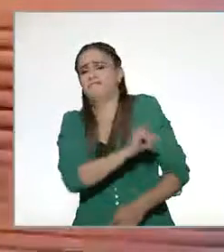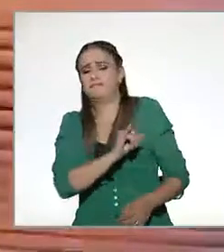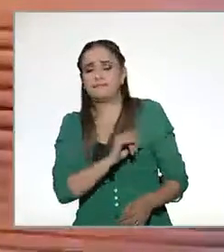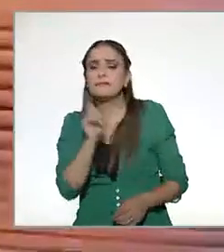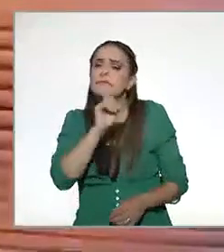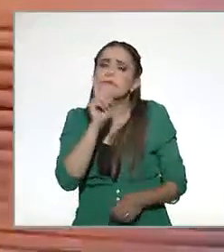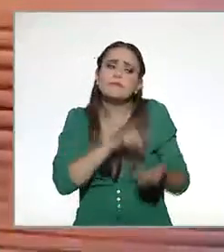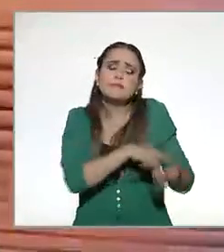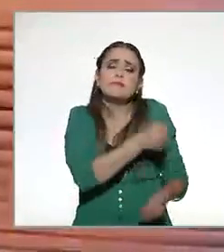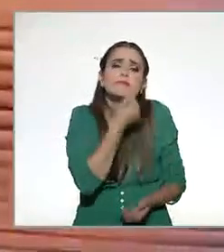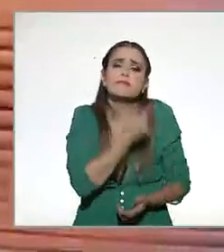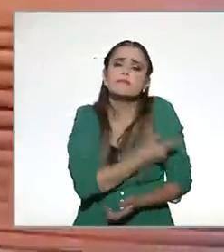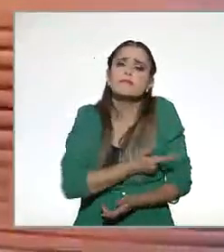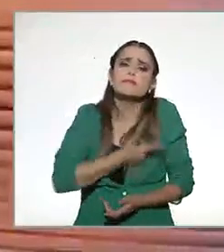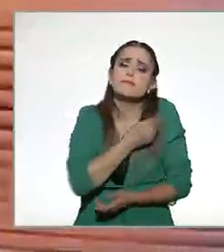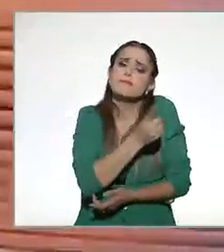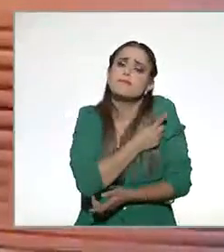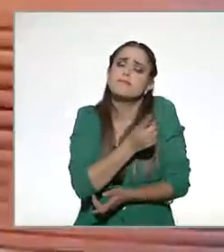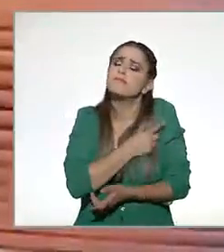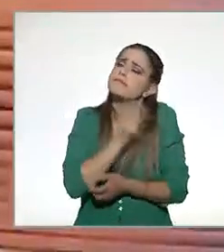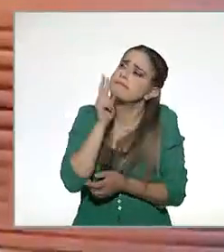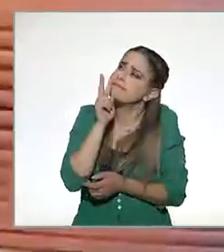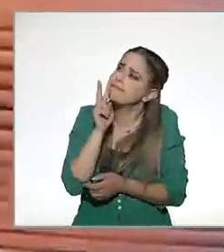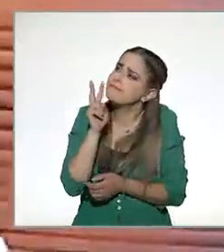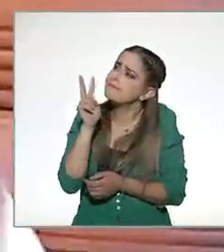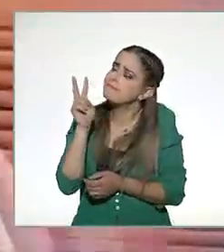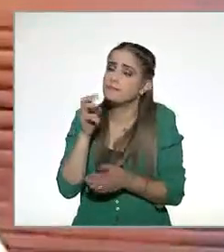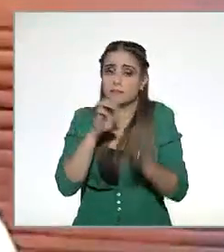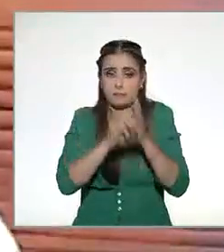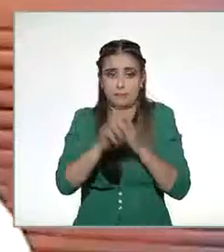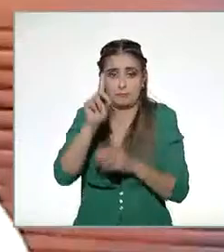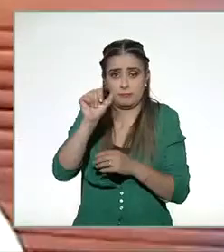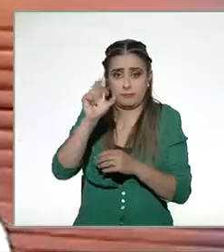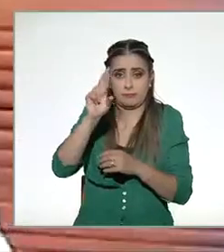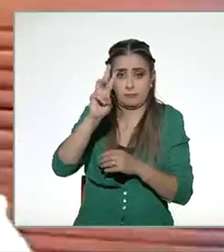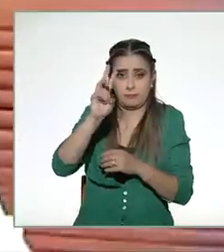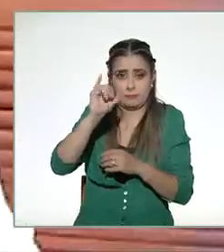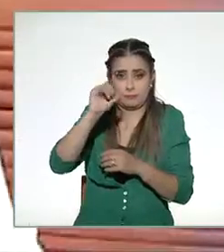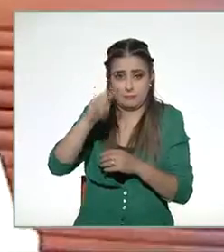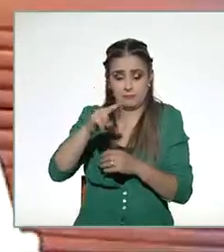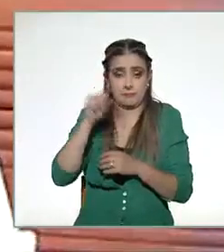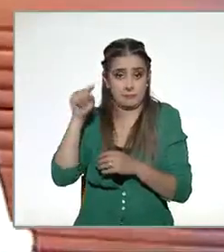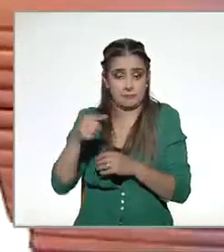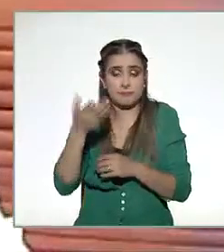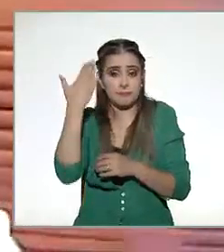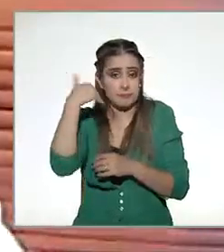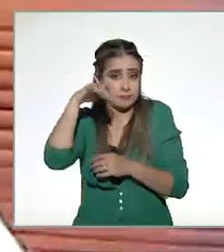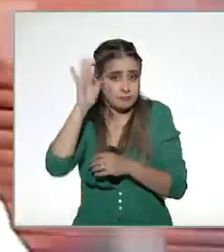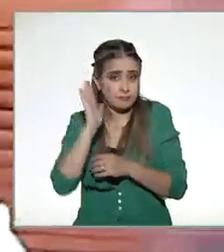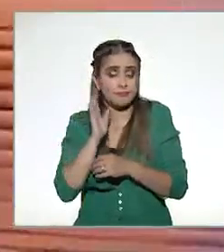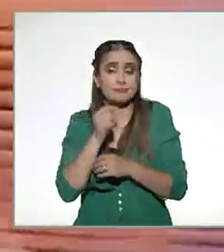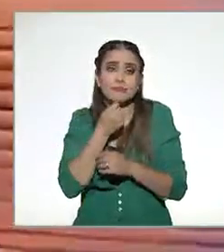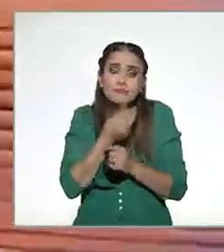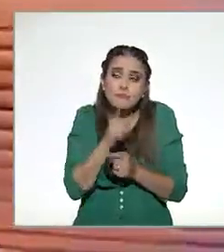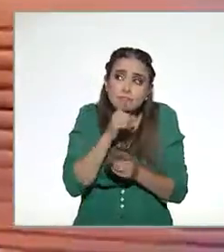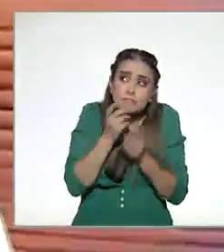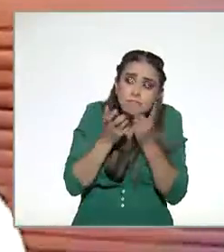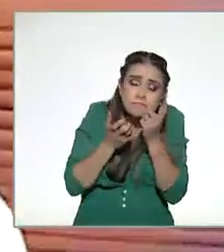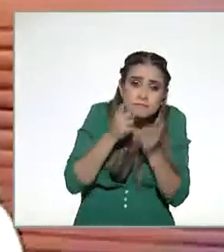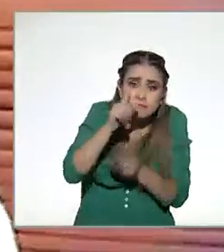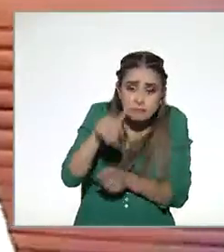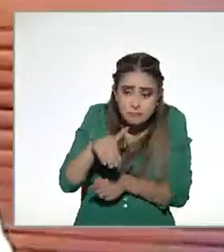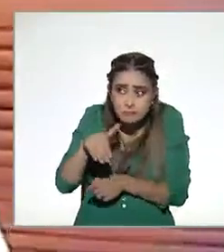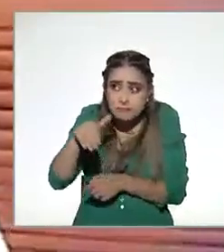y de mucho aprendizaje. De hecho, Darwin era un niño introvertido y pues no le vamos a reclamar que haya sido quien inventó la evolución o quien hizo ese